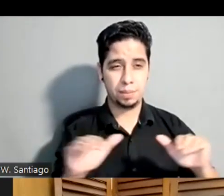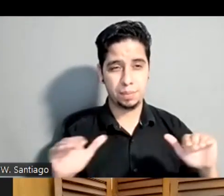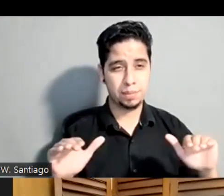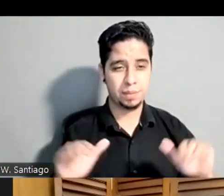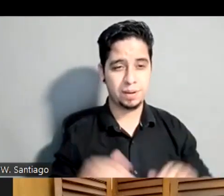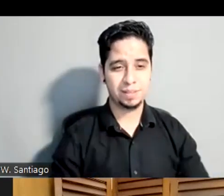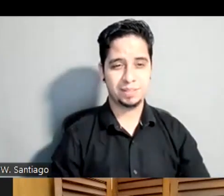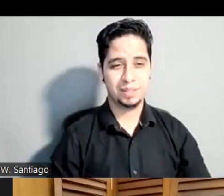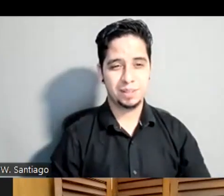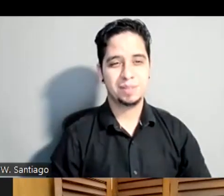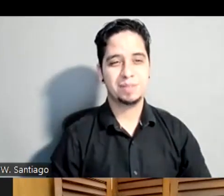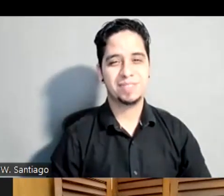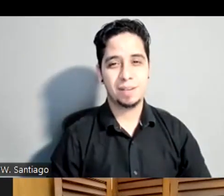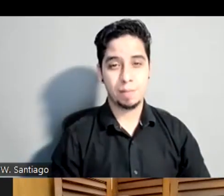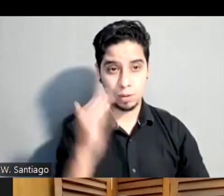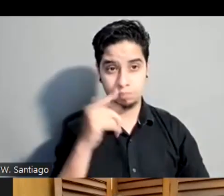Y es que de verdad,